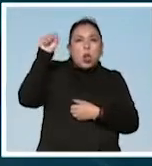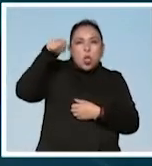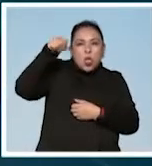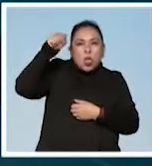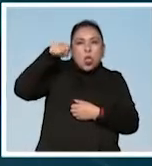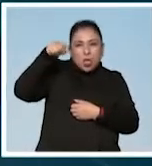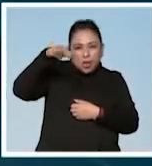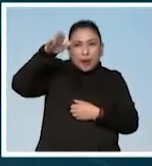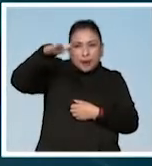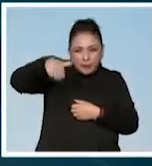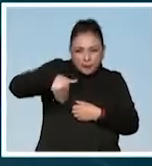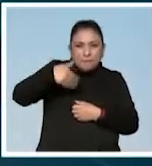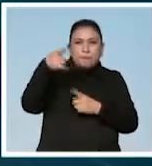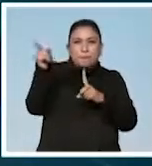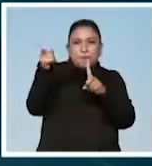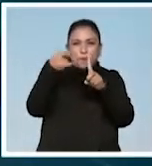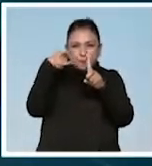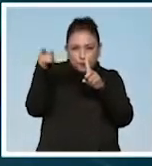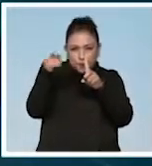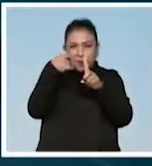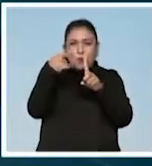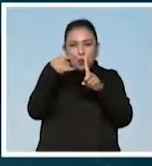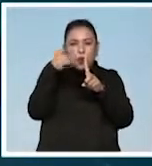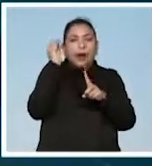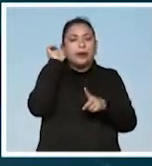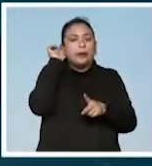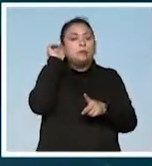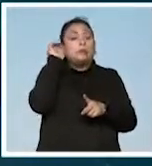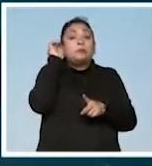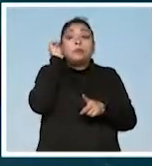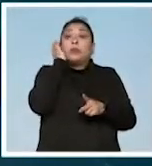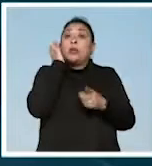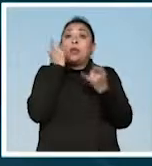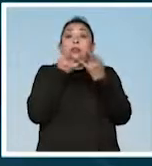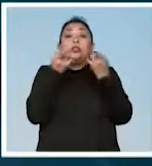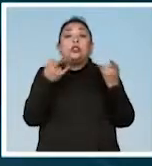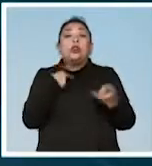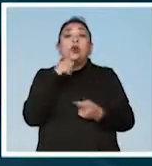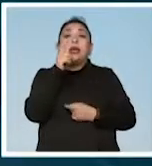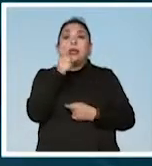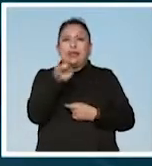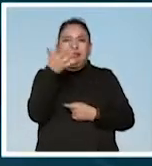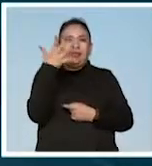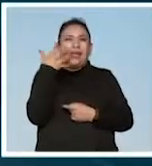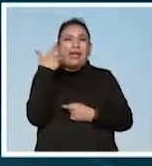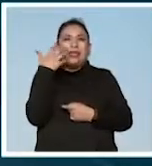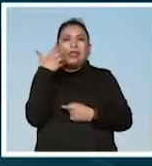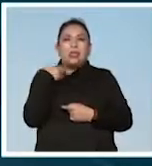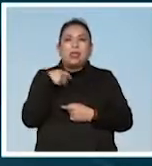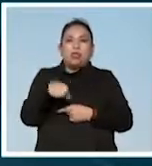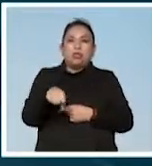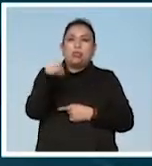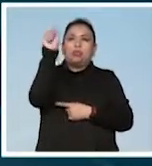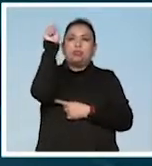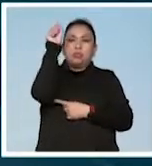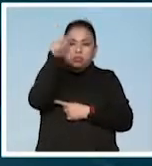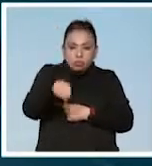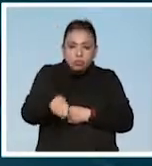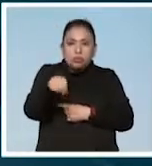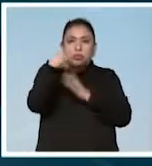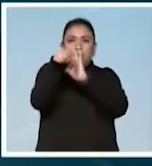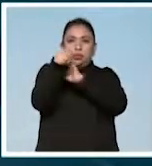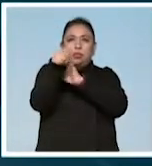que se acercara a la puerta del templo Gotokuji. La leyenda hace énfasis en que la gatita levantaba la pata de arriba hacia